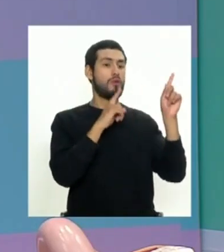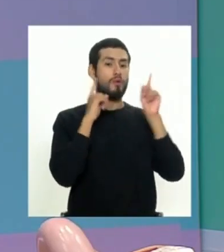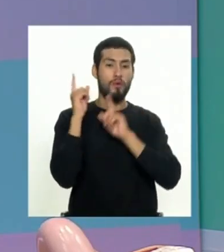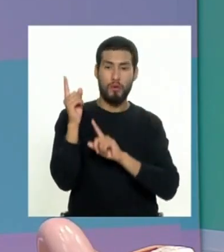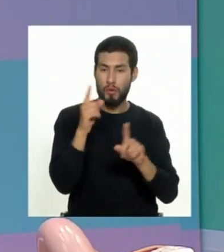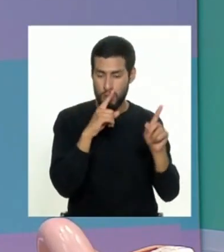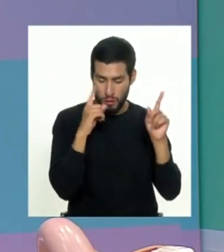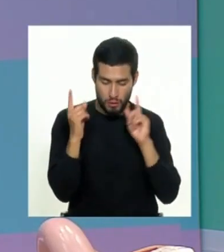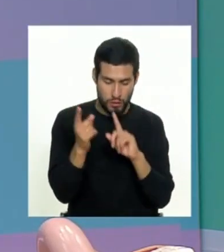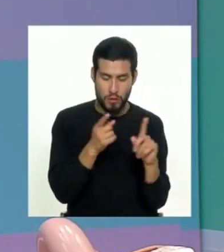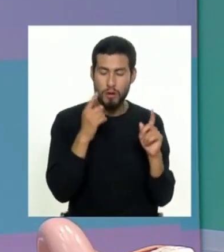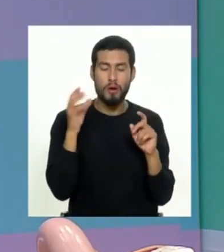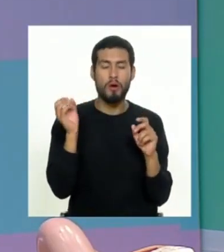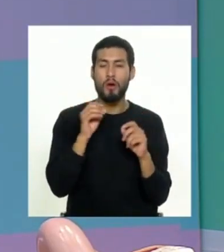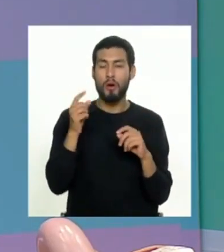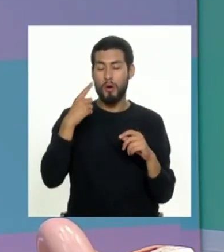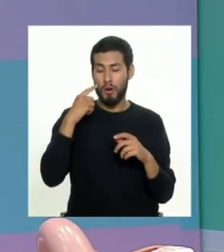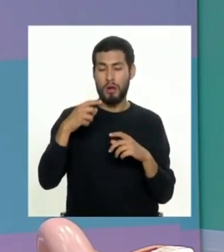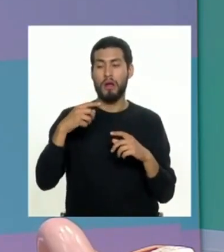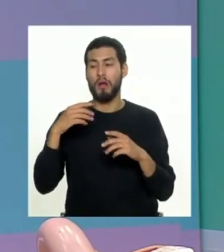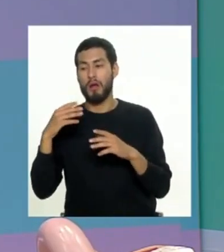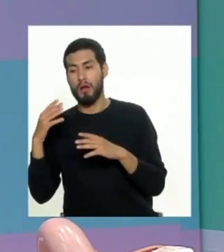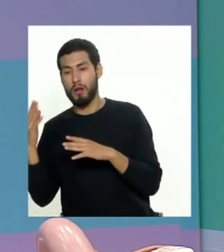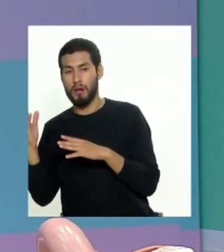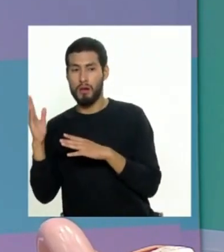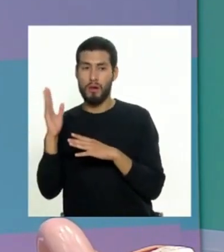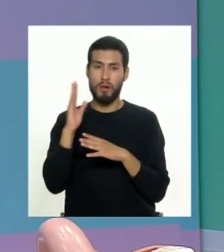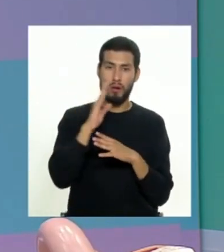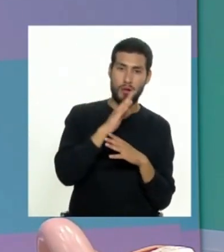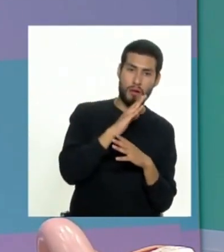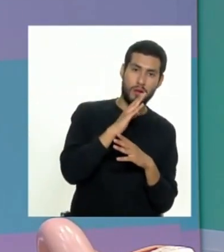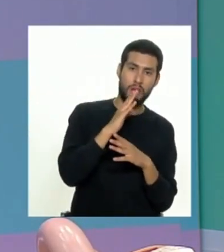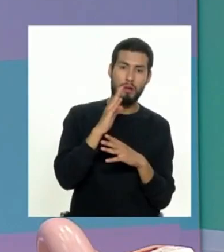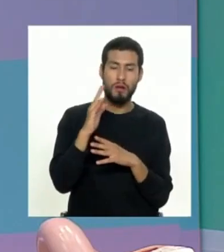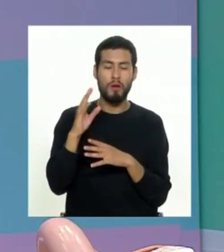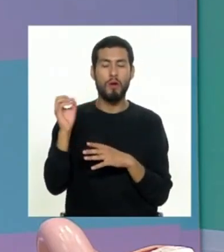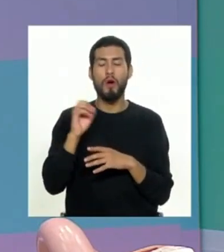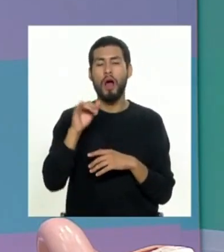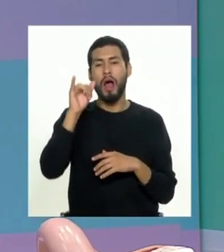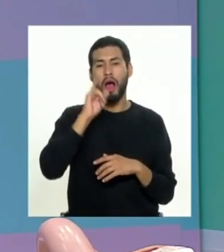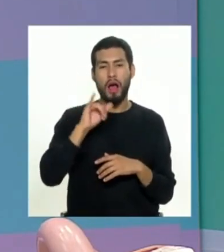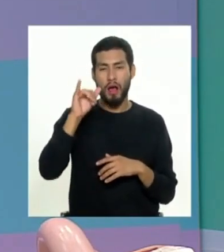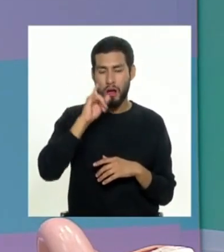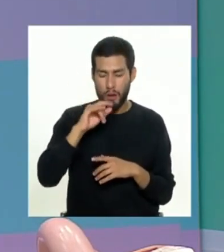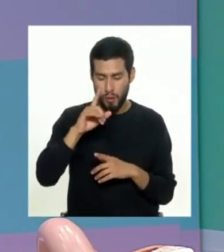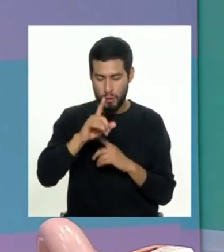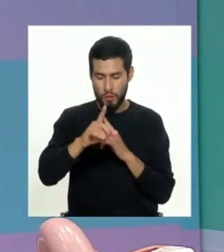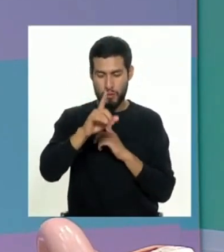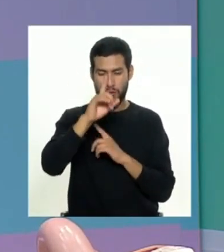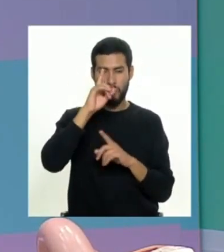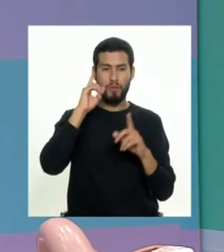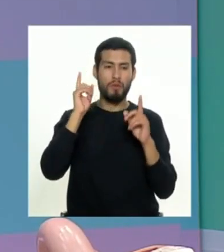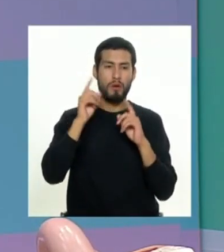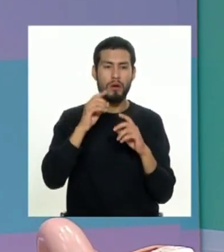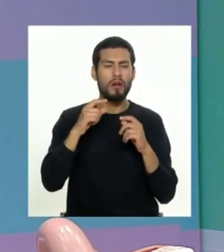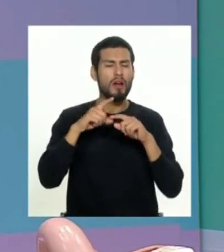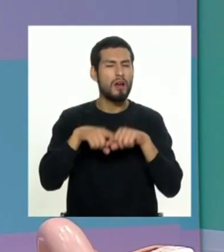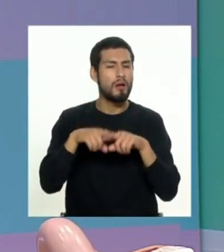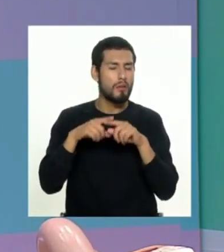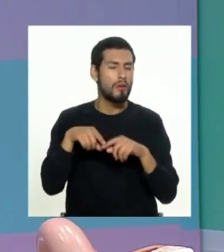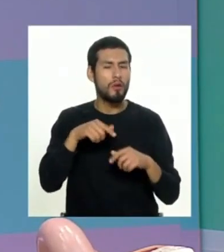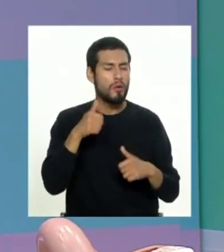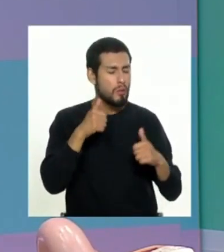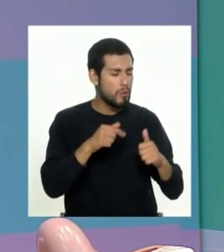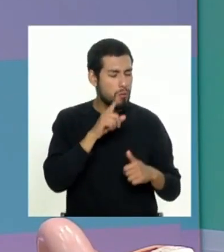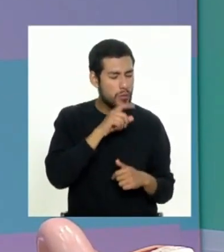costados, si es un síntoma de mareo, como que hubiera tomado alcohol. Entonces, una vez que diferenciamos eso, le preguntamos